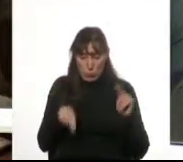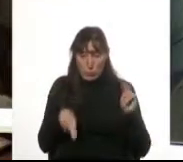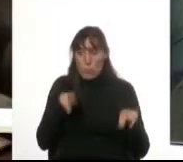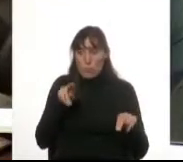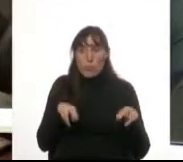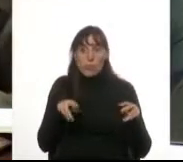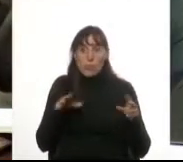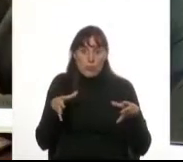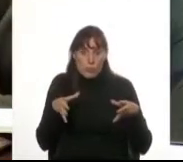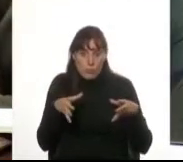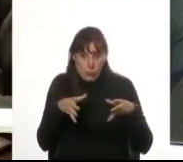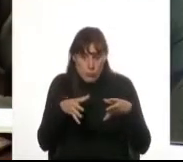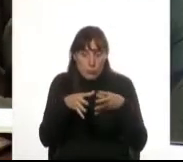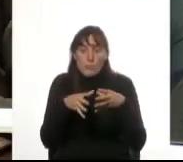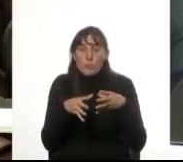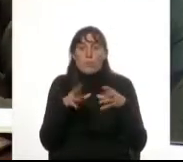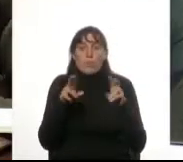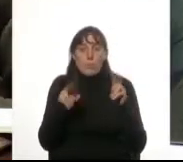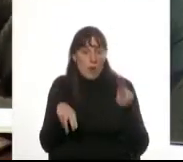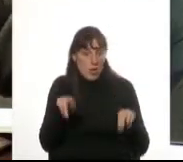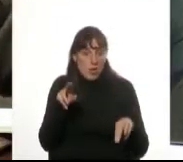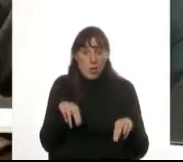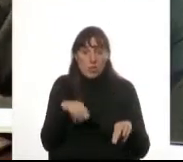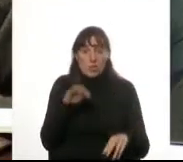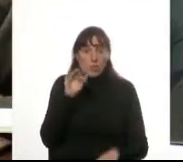sentido colectivo.